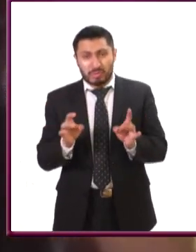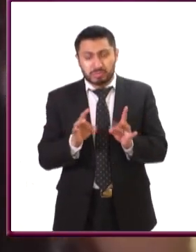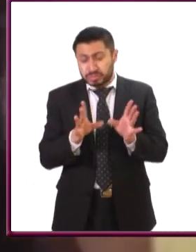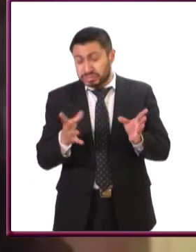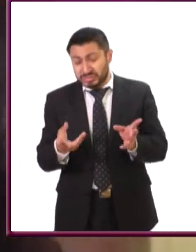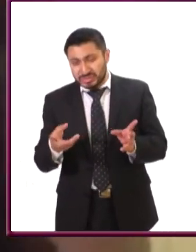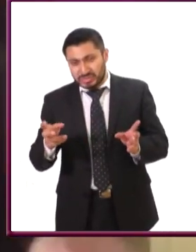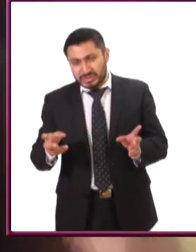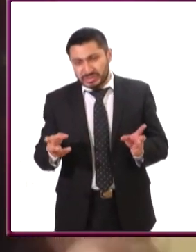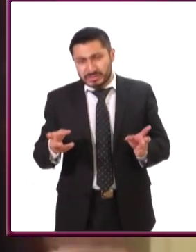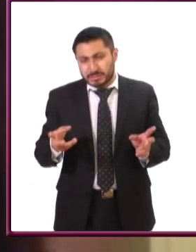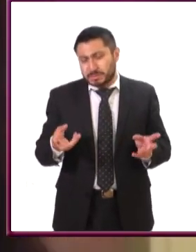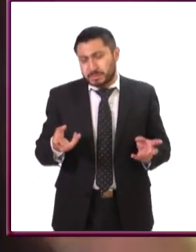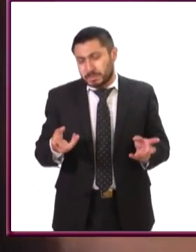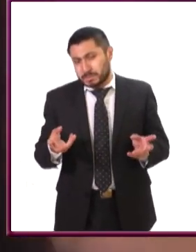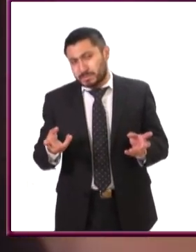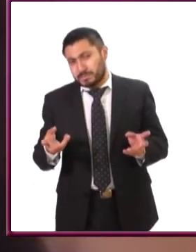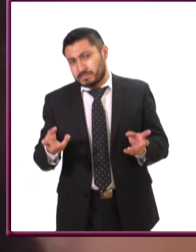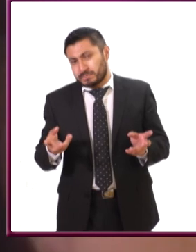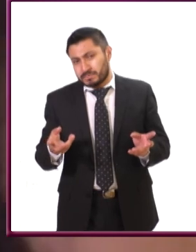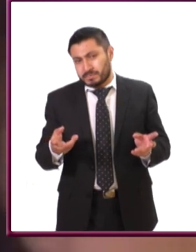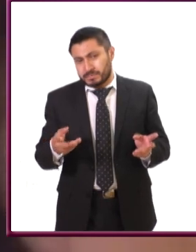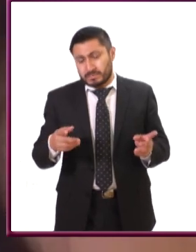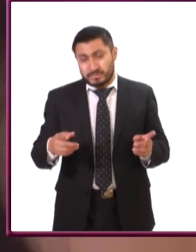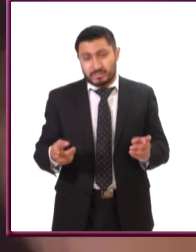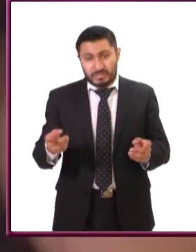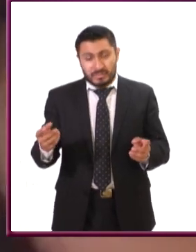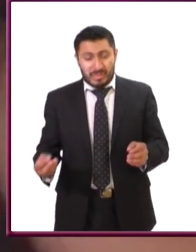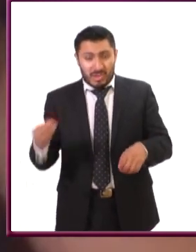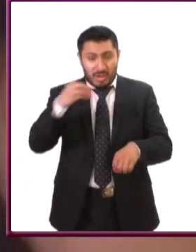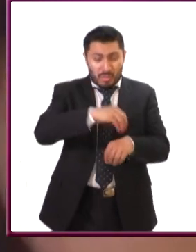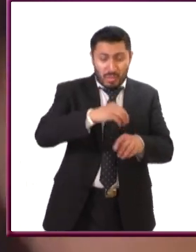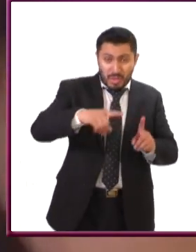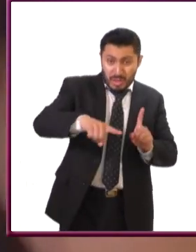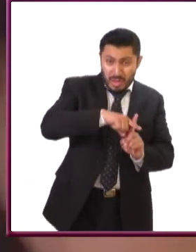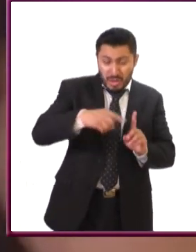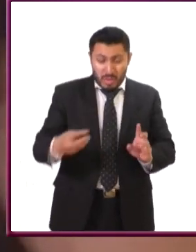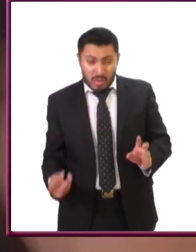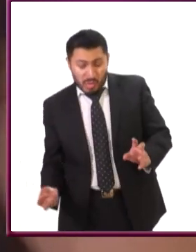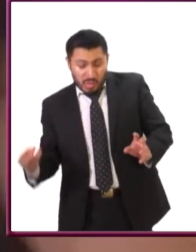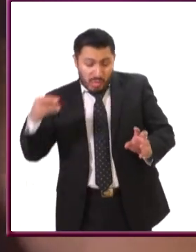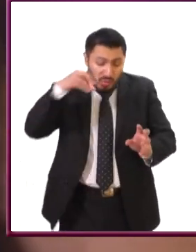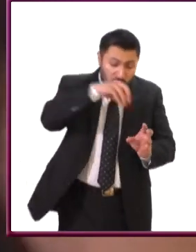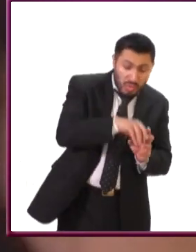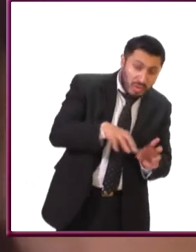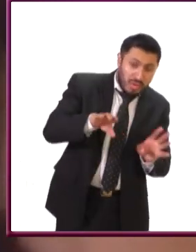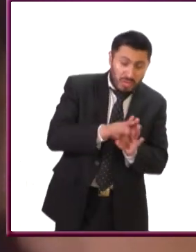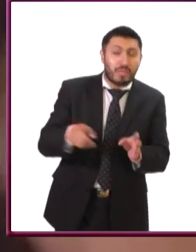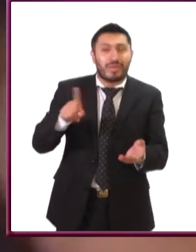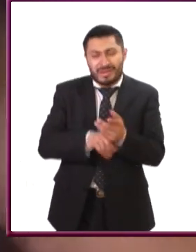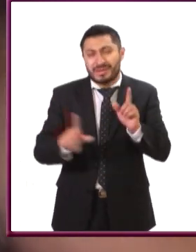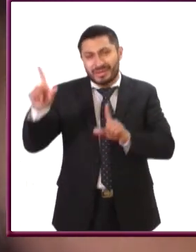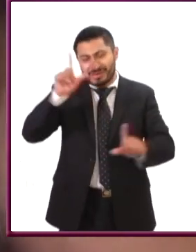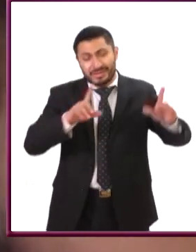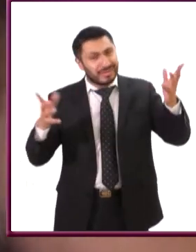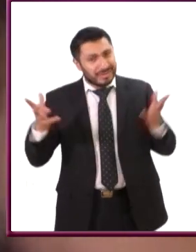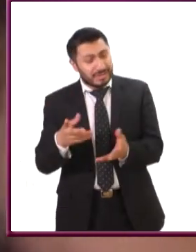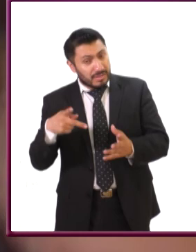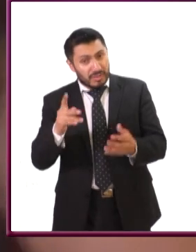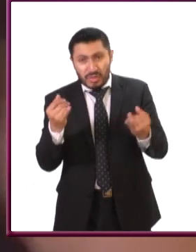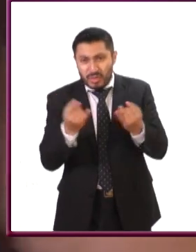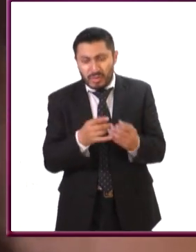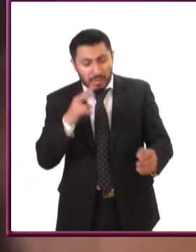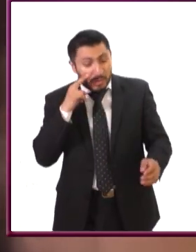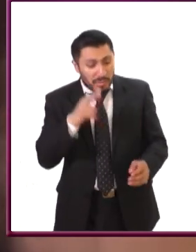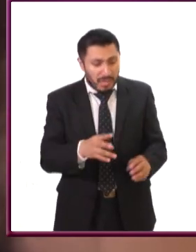puedes manualmente poner un protón extra y eso te crea otro elemento y eso puede ser hecho en